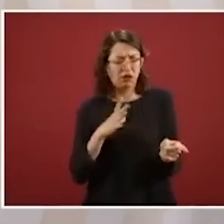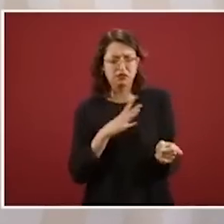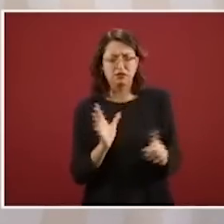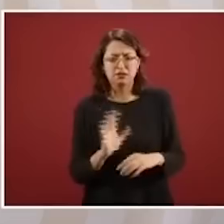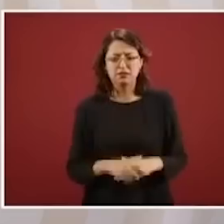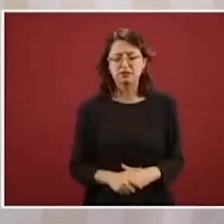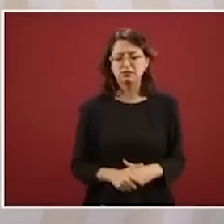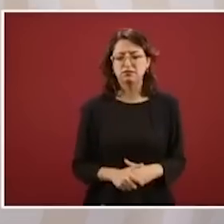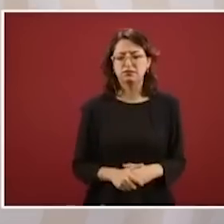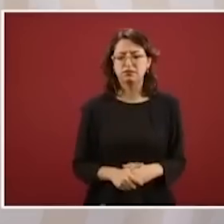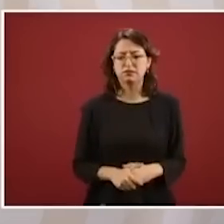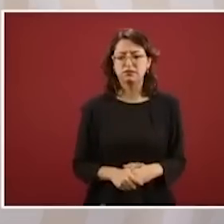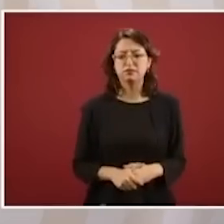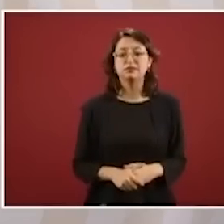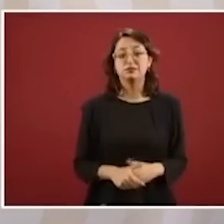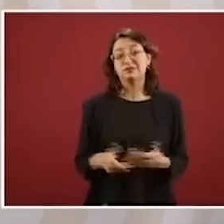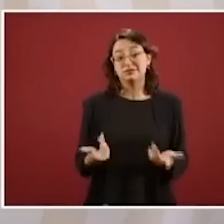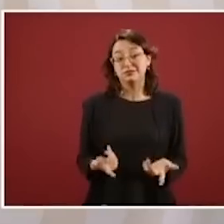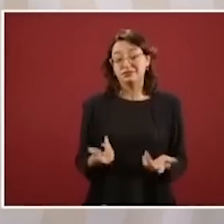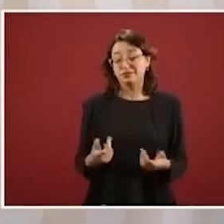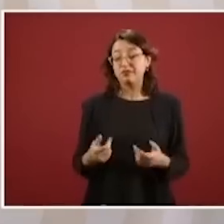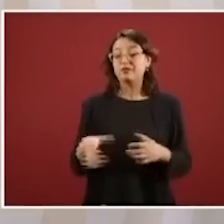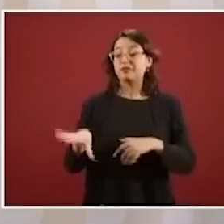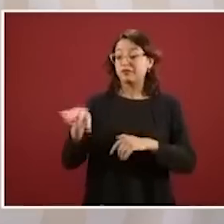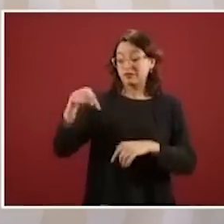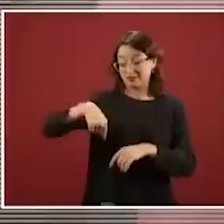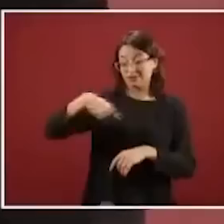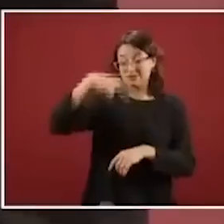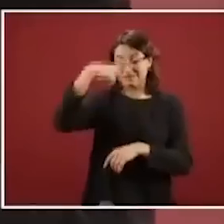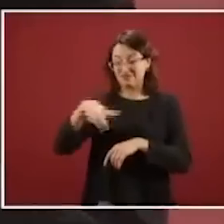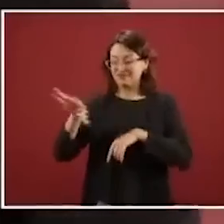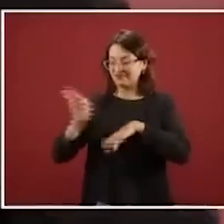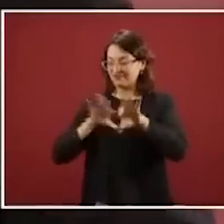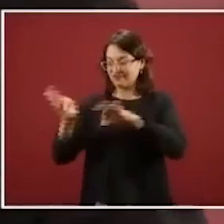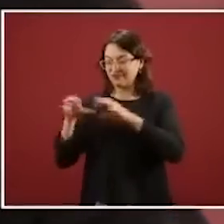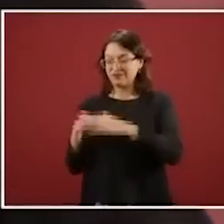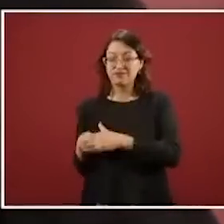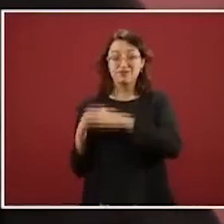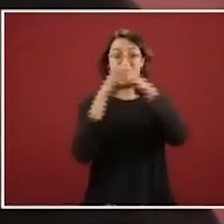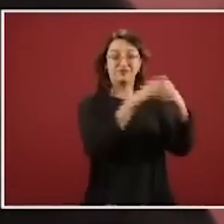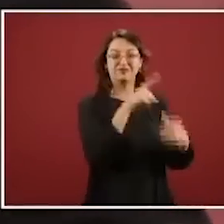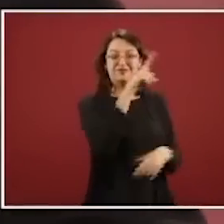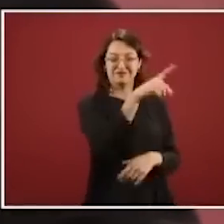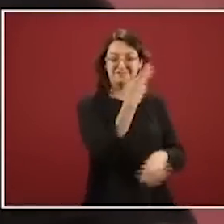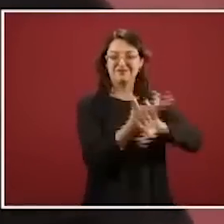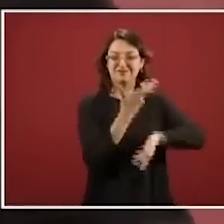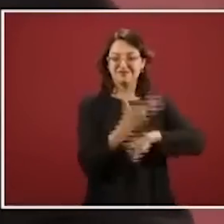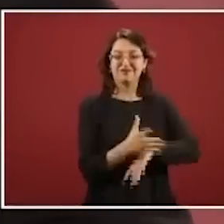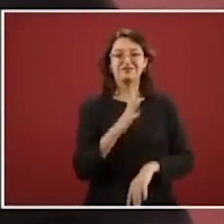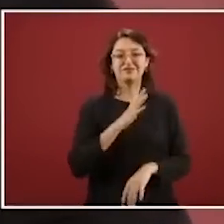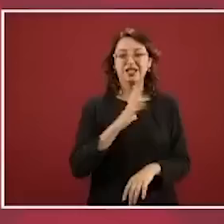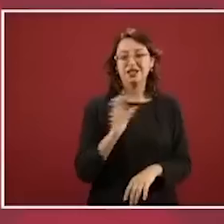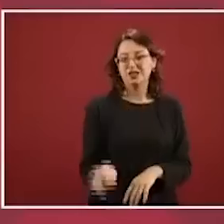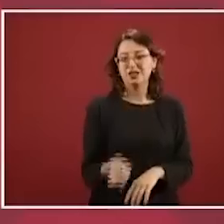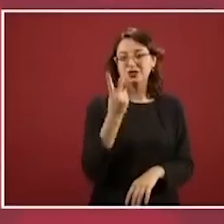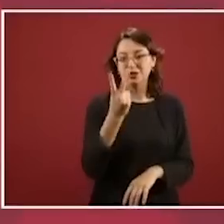México ha tenido agregados laborales también en Estados Unidos. Teníamos dos. ¿Por qué? Pues porque hemos encontrado trabajo